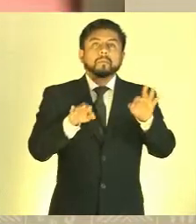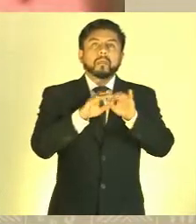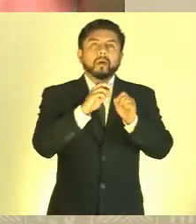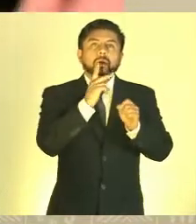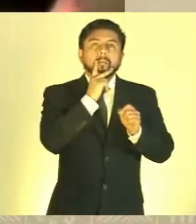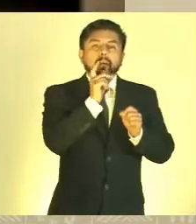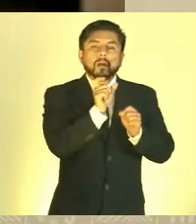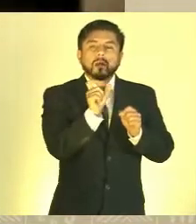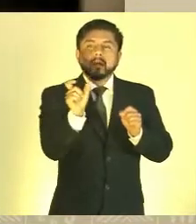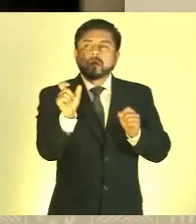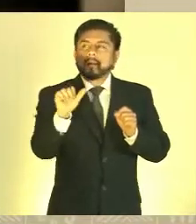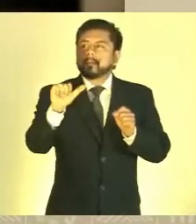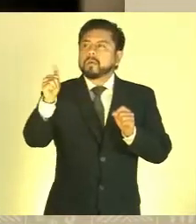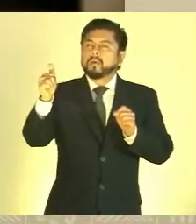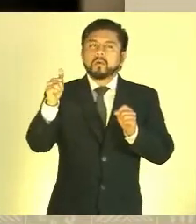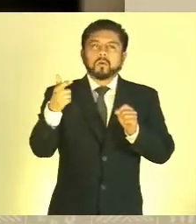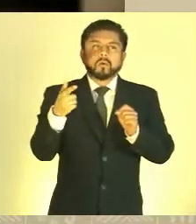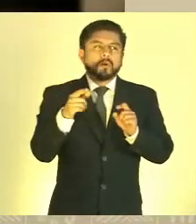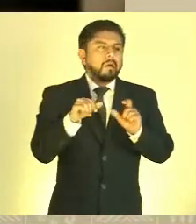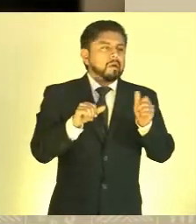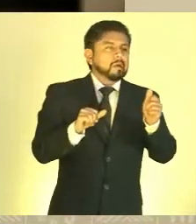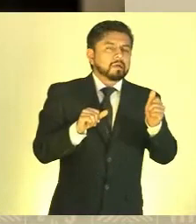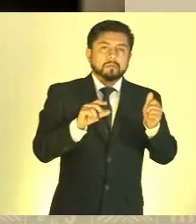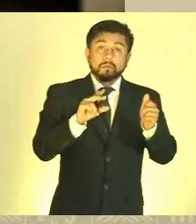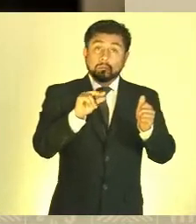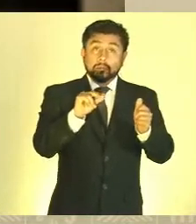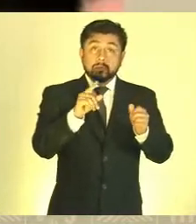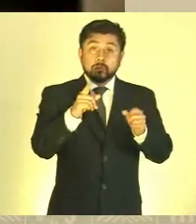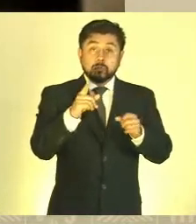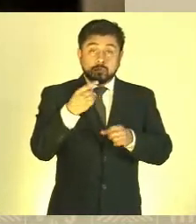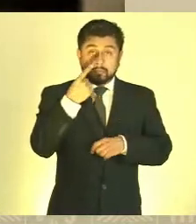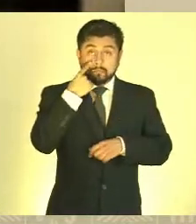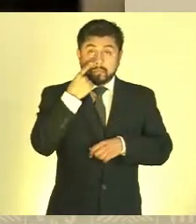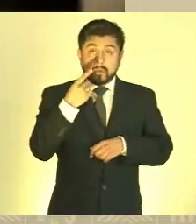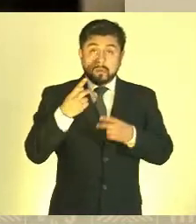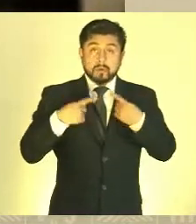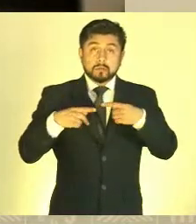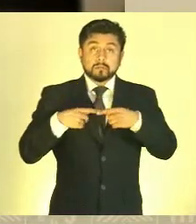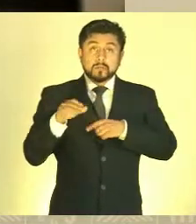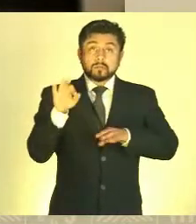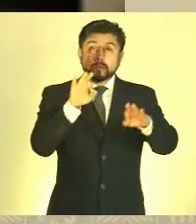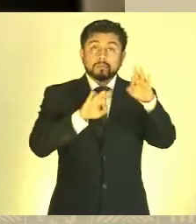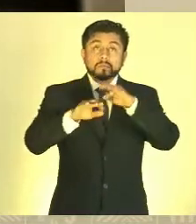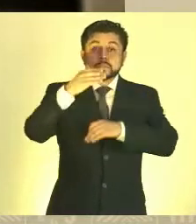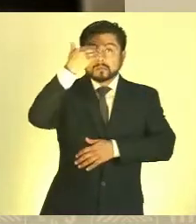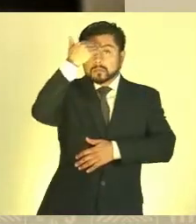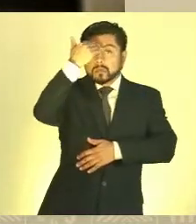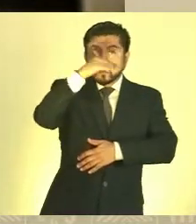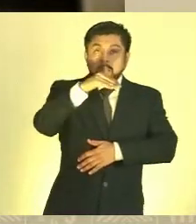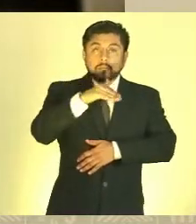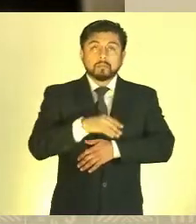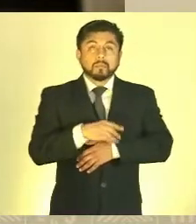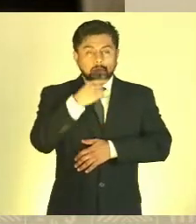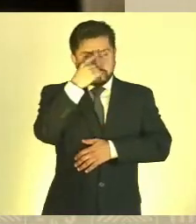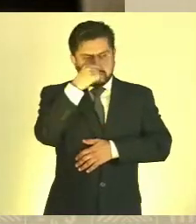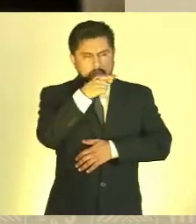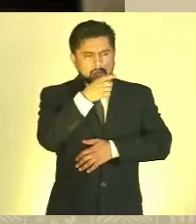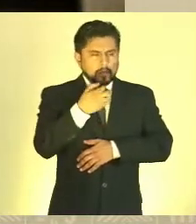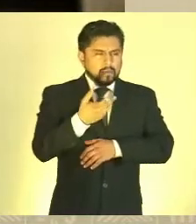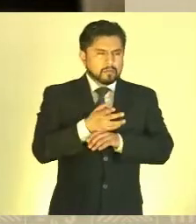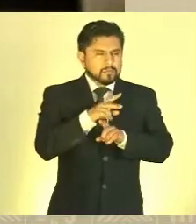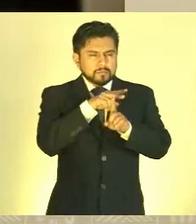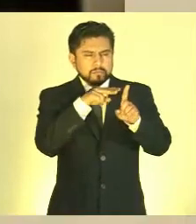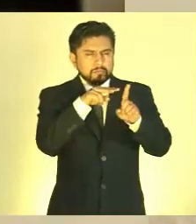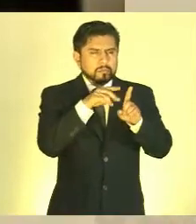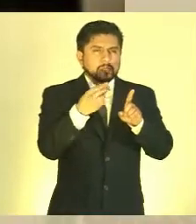ah, el otro, no, porque los físicos saben, trabajan en equipos, saben que para ver cosas